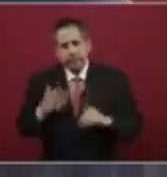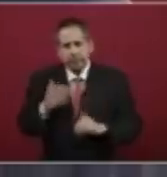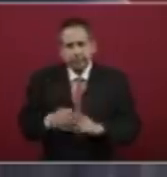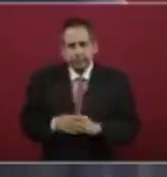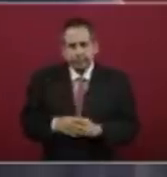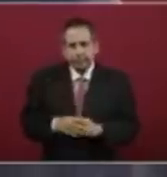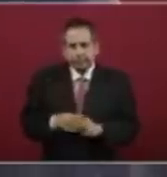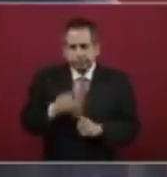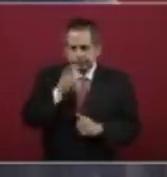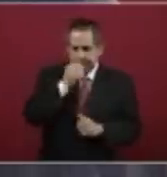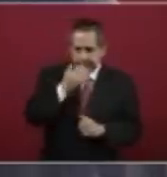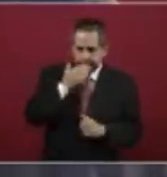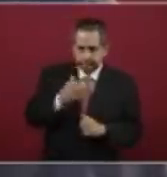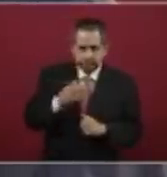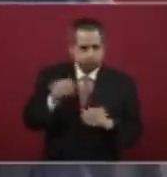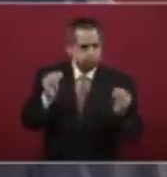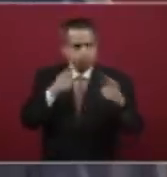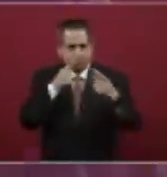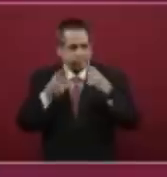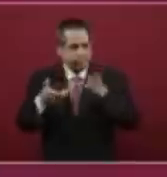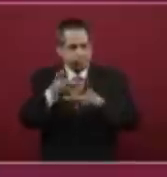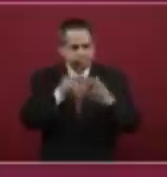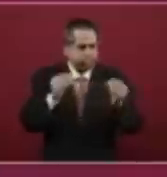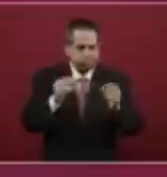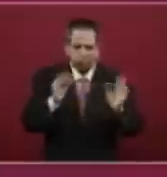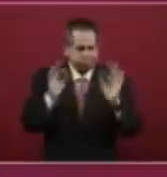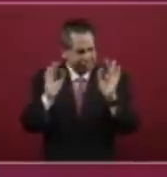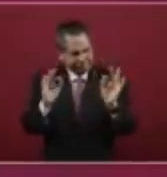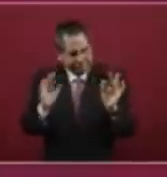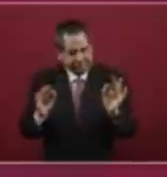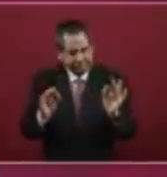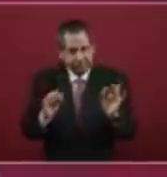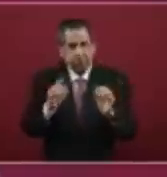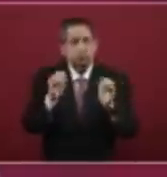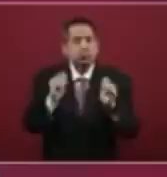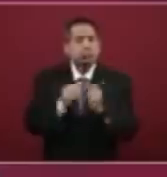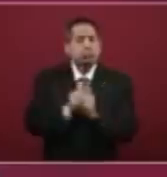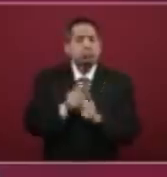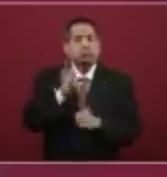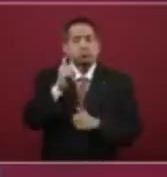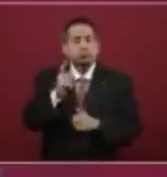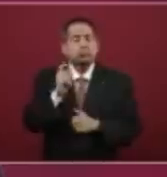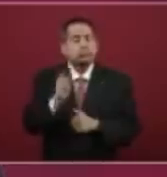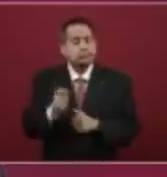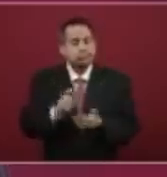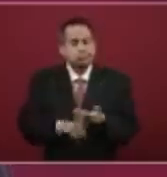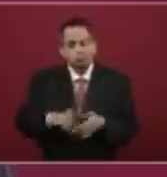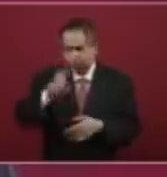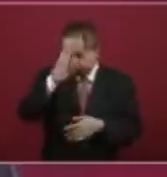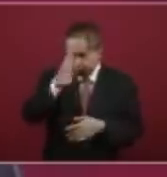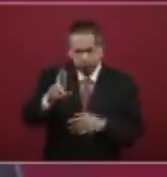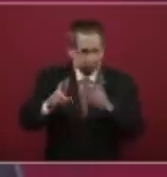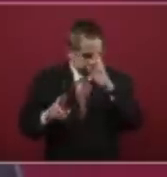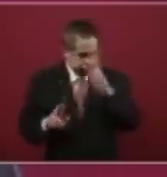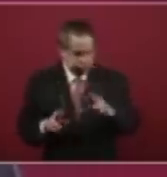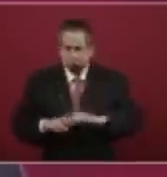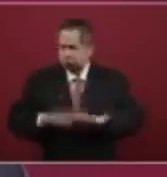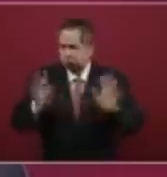y es muy buena polémica siempre y cuando se dé en el marco del respeto.